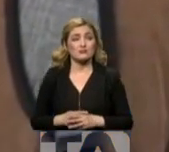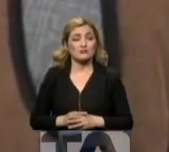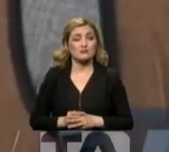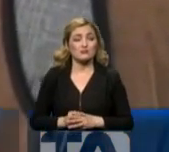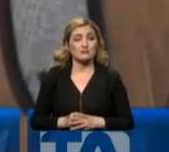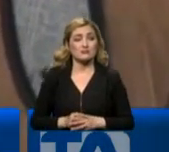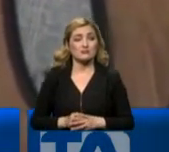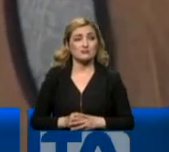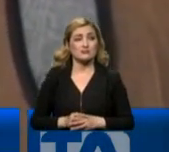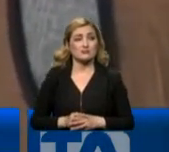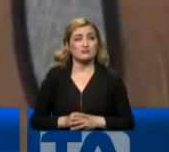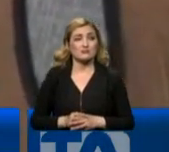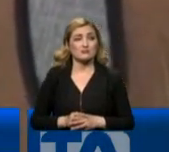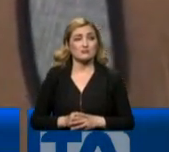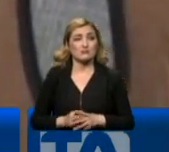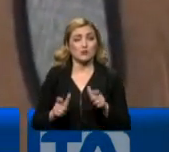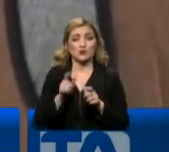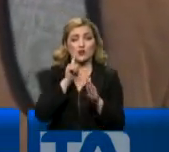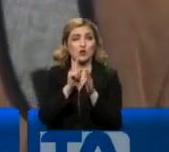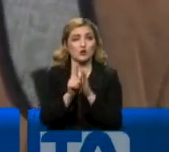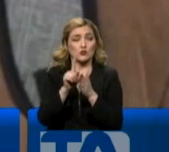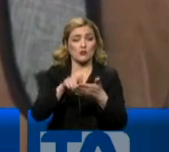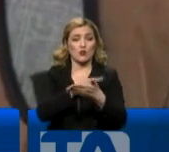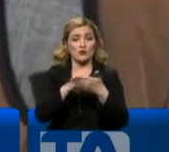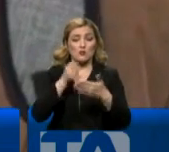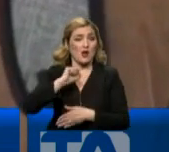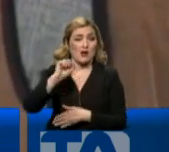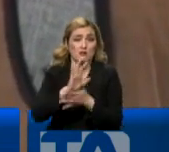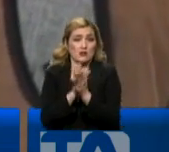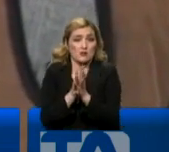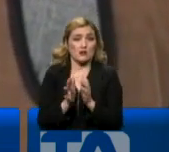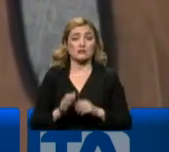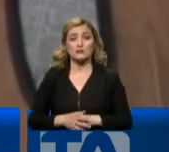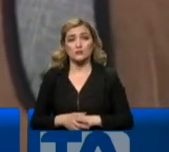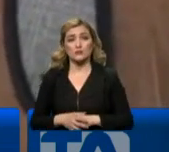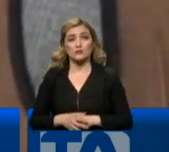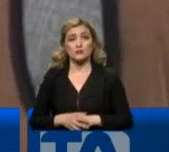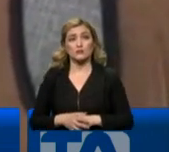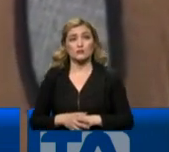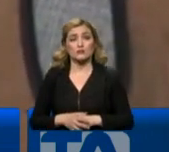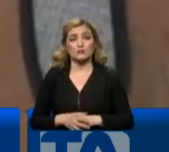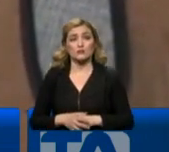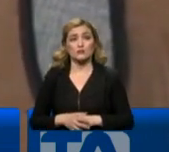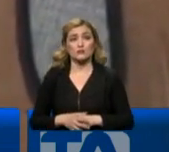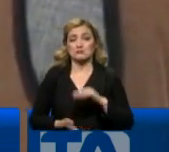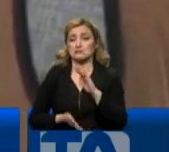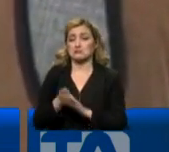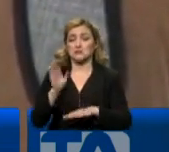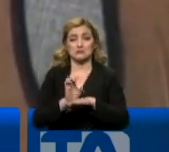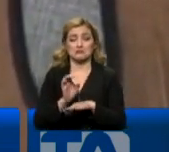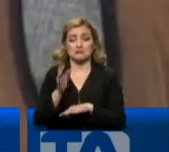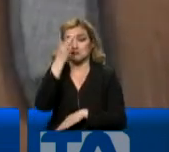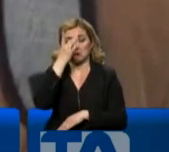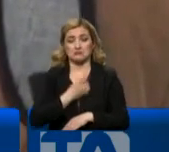tenían ninguna demanda, ningún requerimiento o prohibición de salida del país. Básicamente ellos podían haberse ido del Ecuador cuando